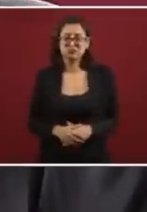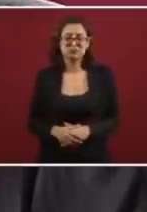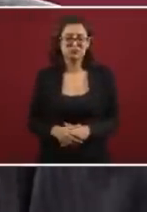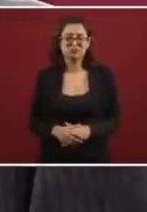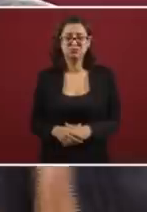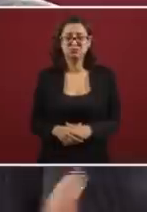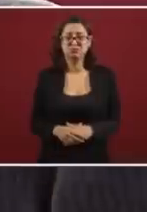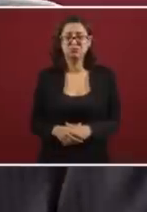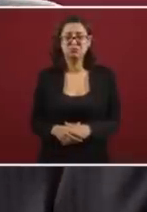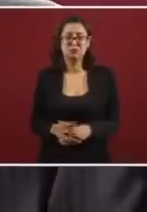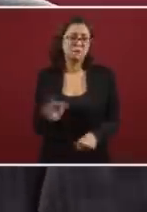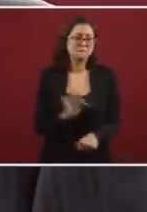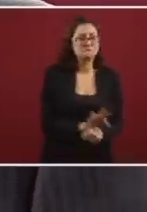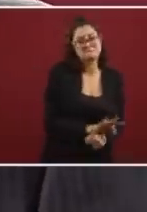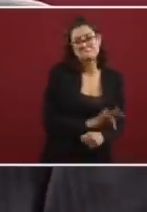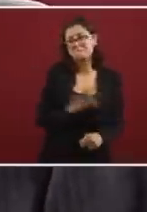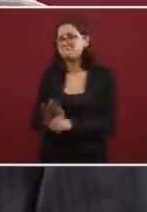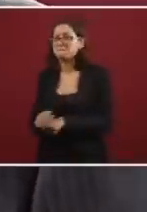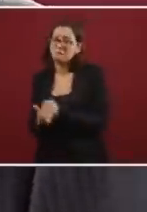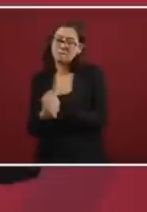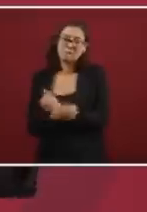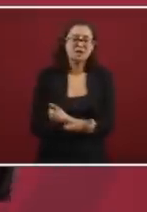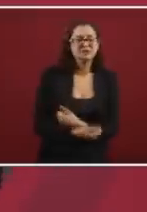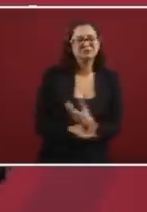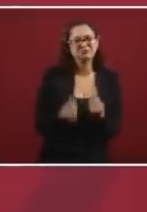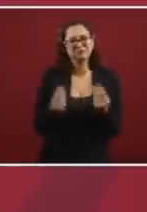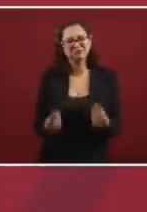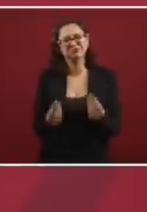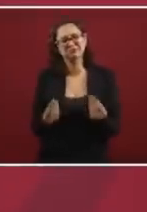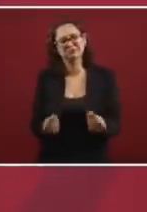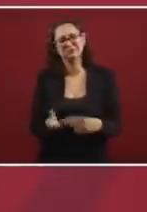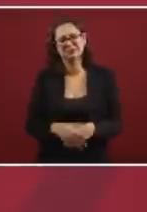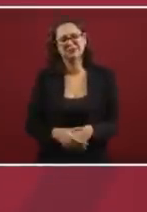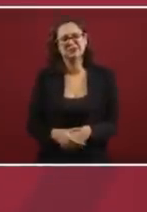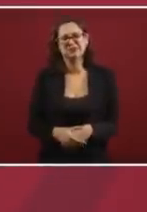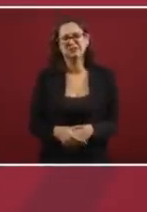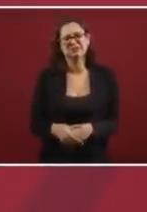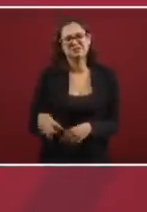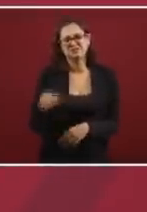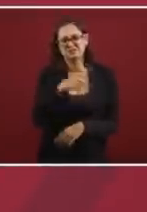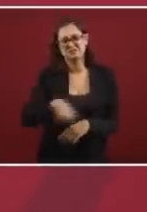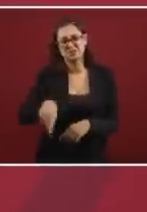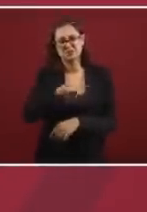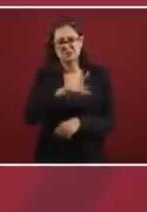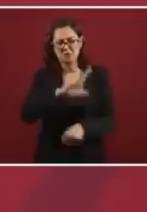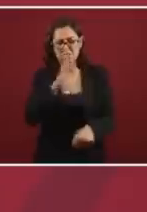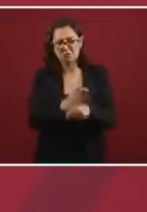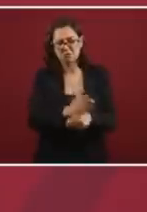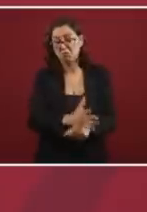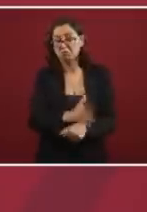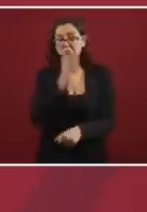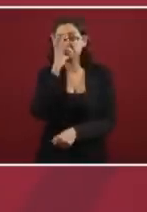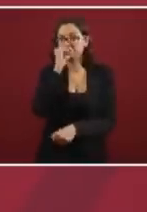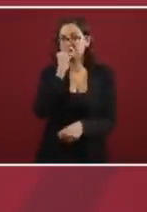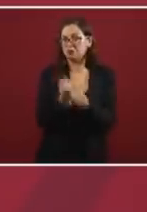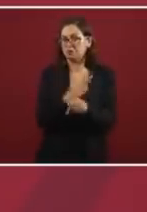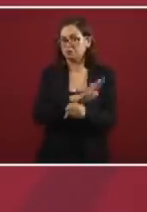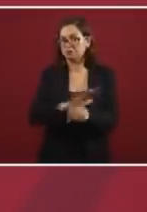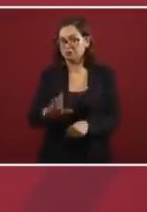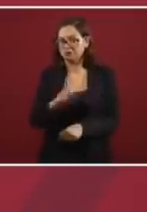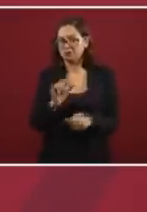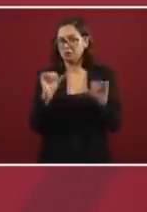cubrían se tapaban no se podía tocar a los intocables ahora no es